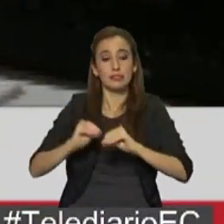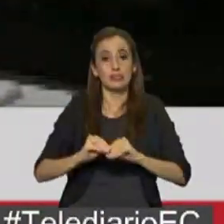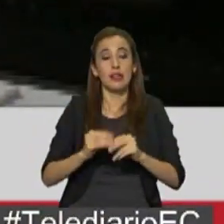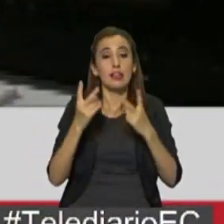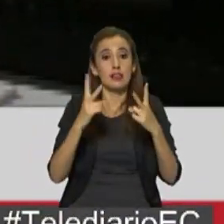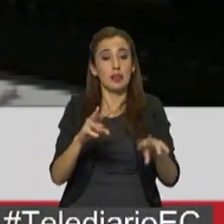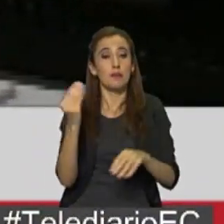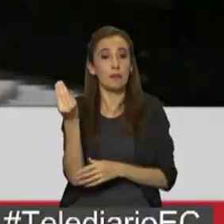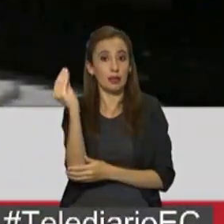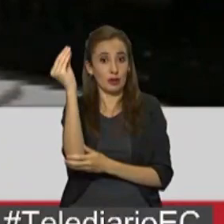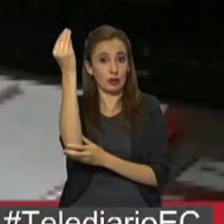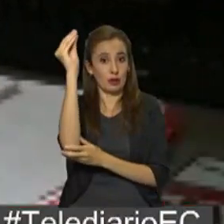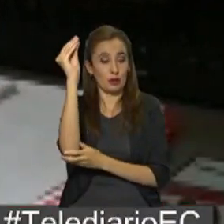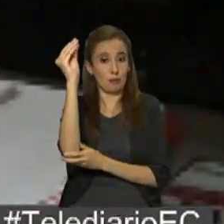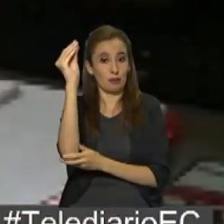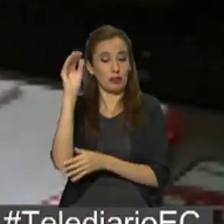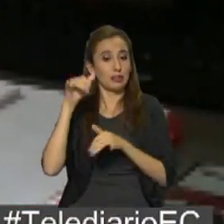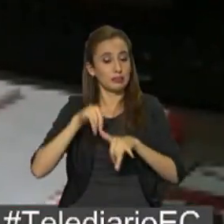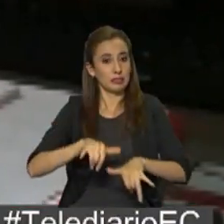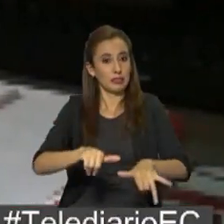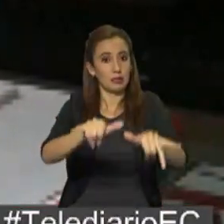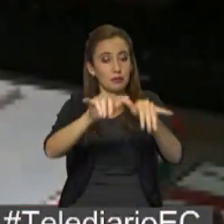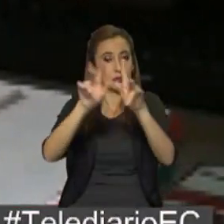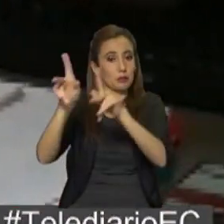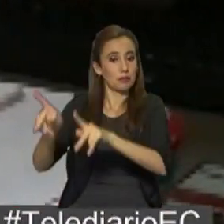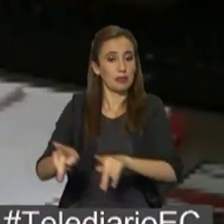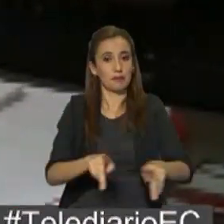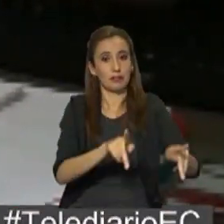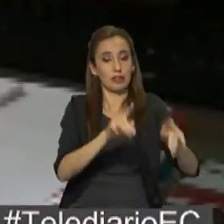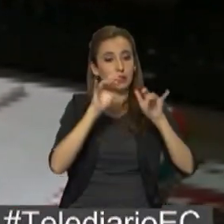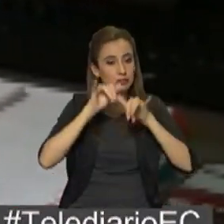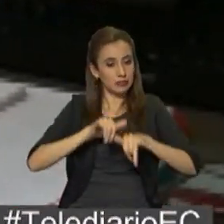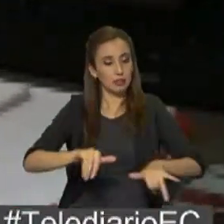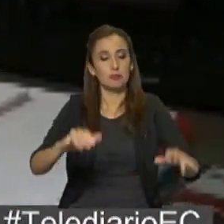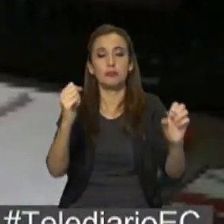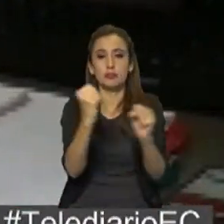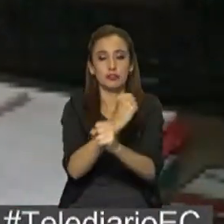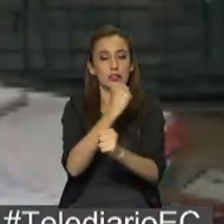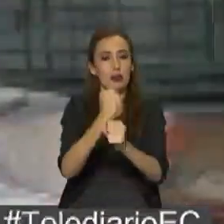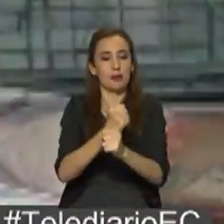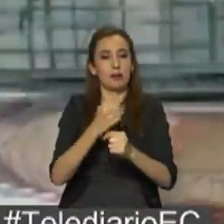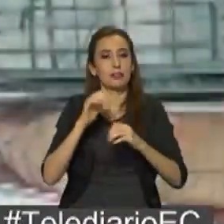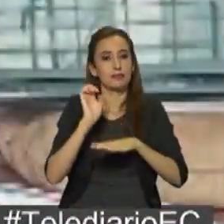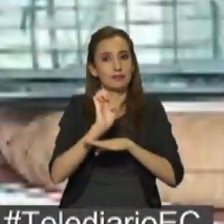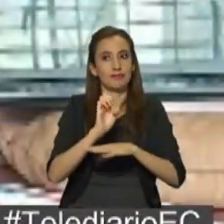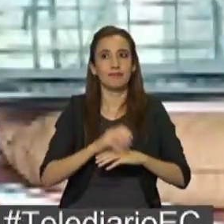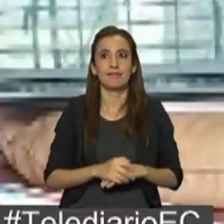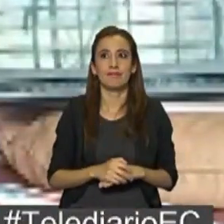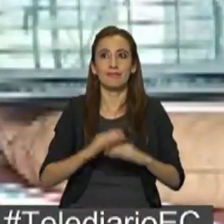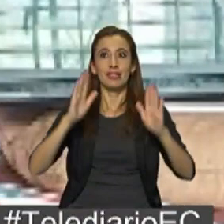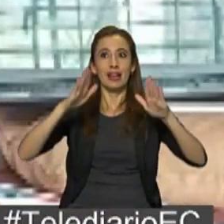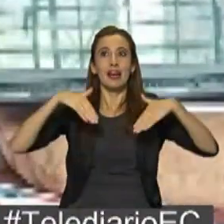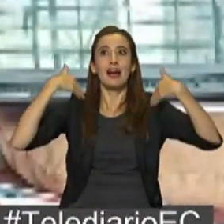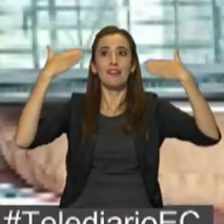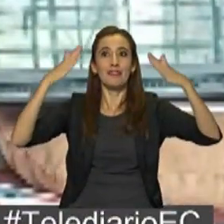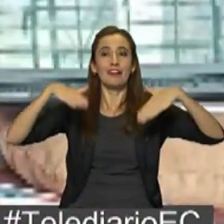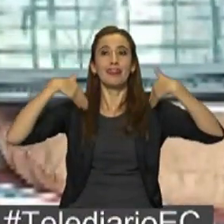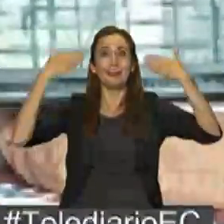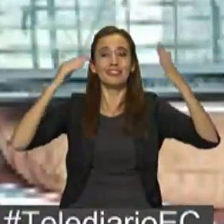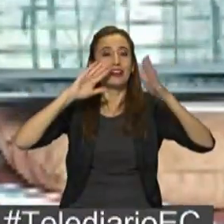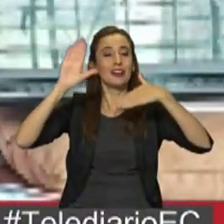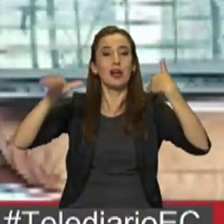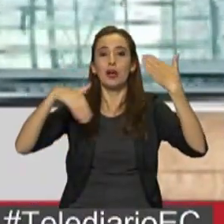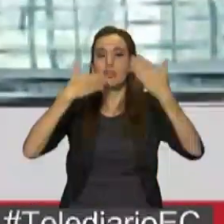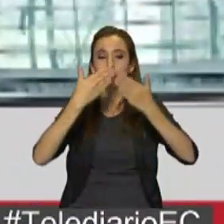nos entiendan un poquito seguimos planificando seguimos trabajando seguimos poniendo el nombre para este país feliz irene a